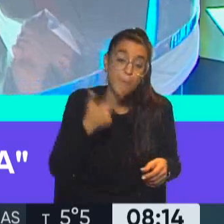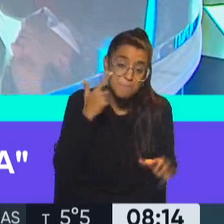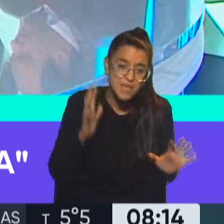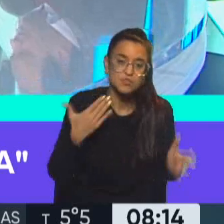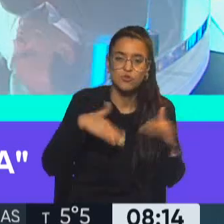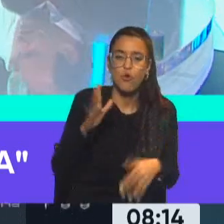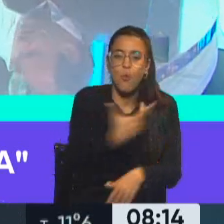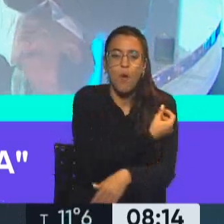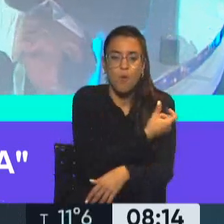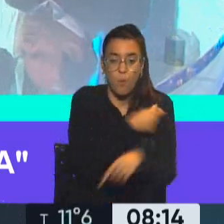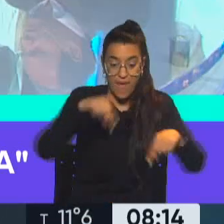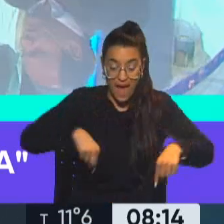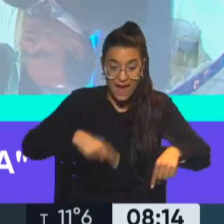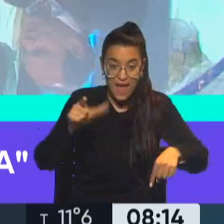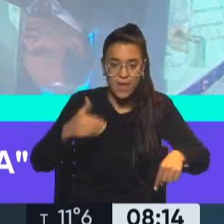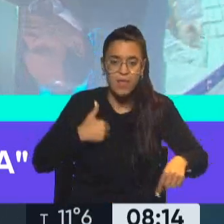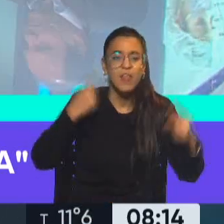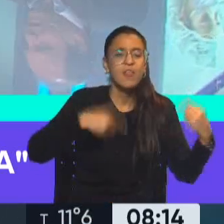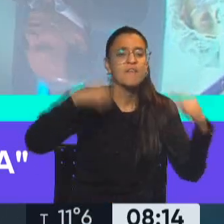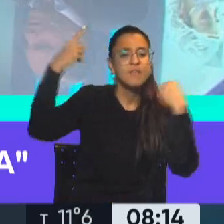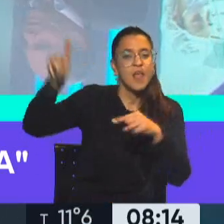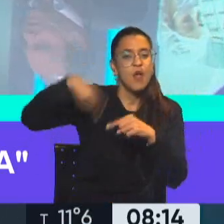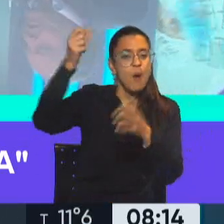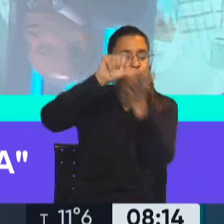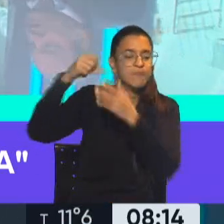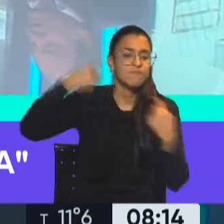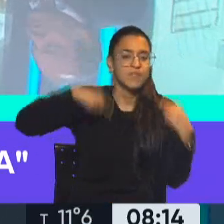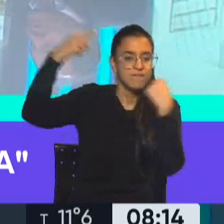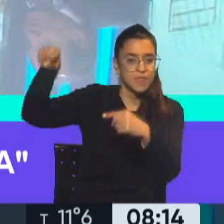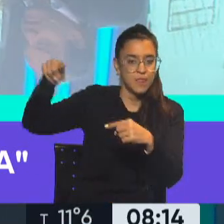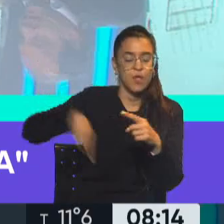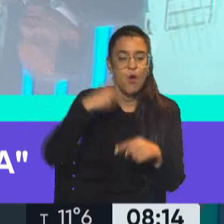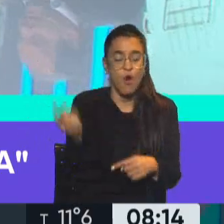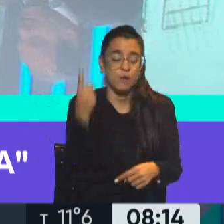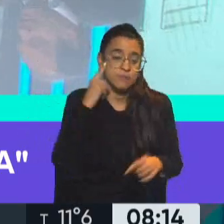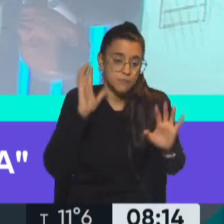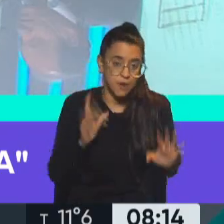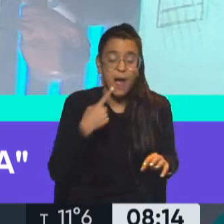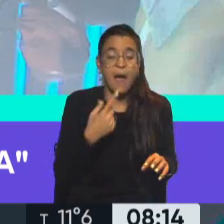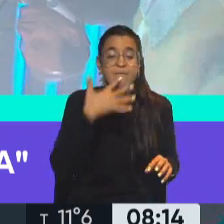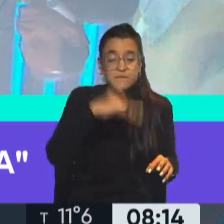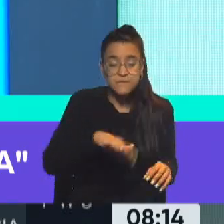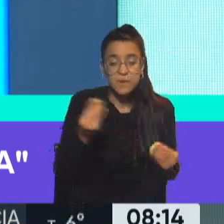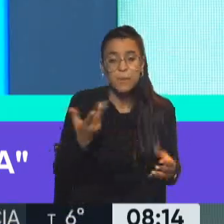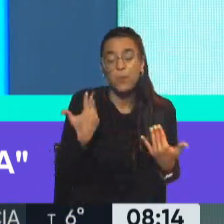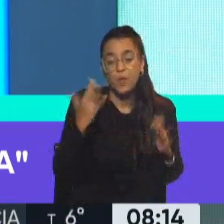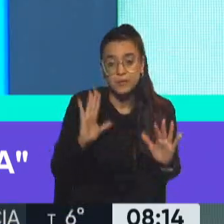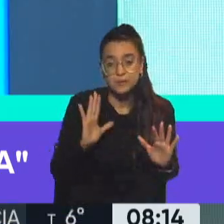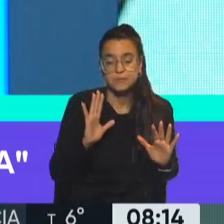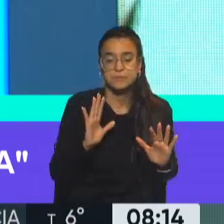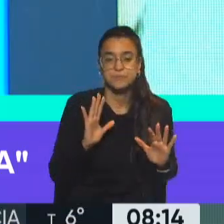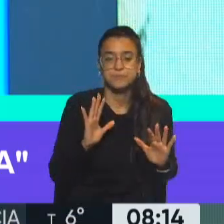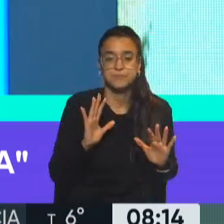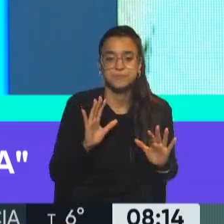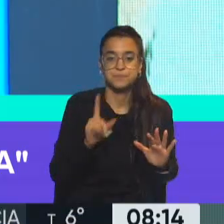las vacunas que se usan aquí, son distintas a otros países. Claro. Y otra hipótesis, para tratar de entenderlo, probablemente fue